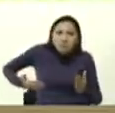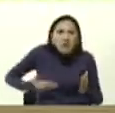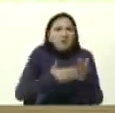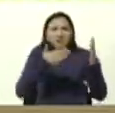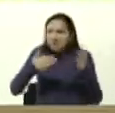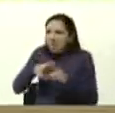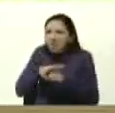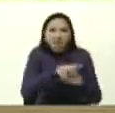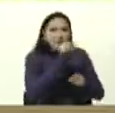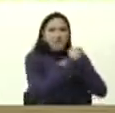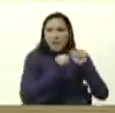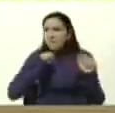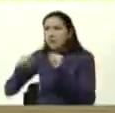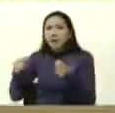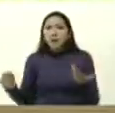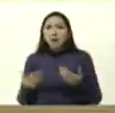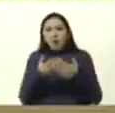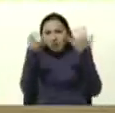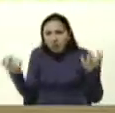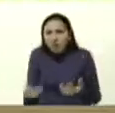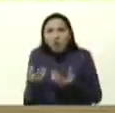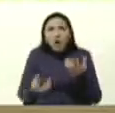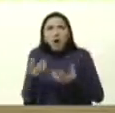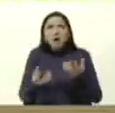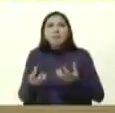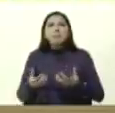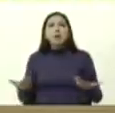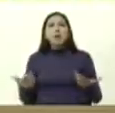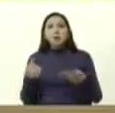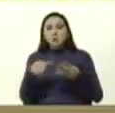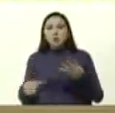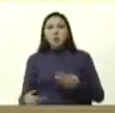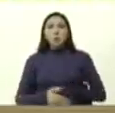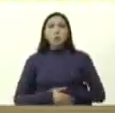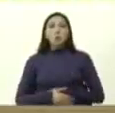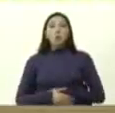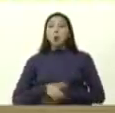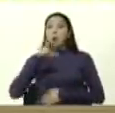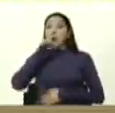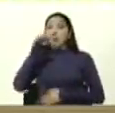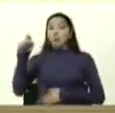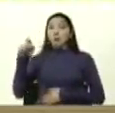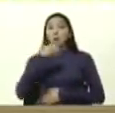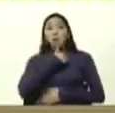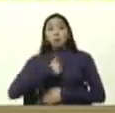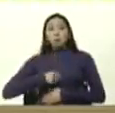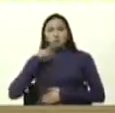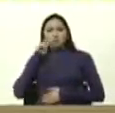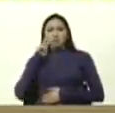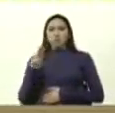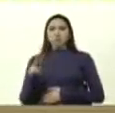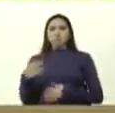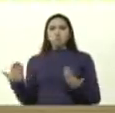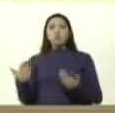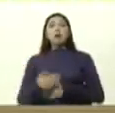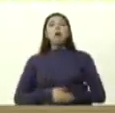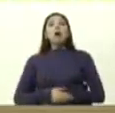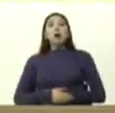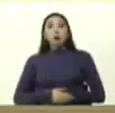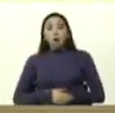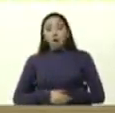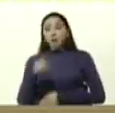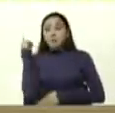los asesinaran, para que les quemaran sus pertenencias. Bueno, el presidente Nicolás Maduro ha instruido